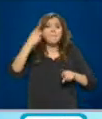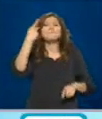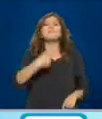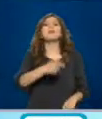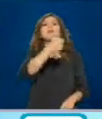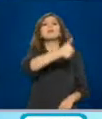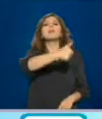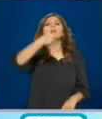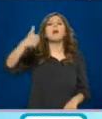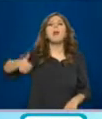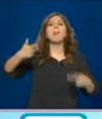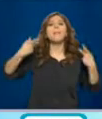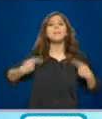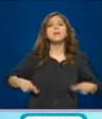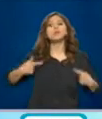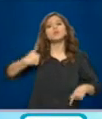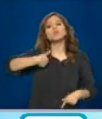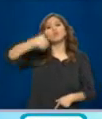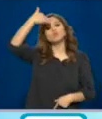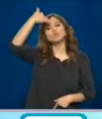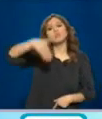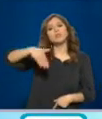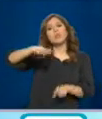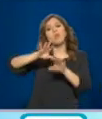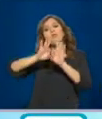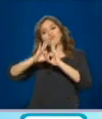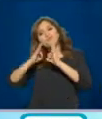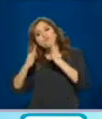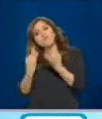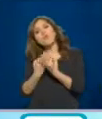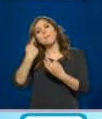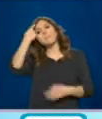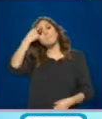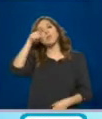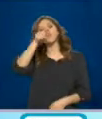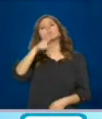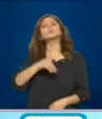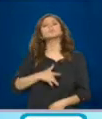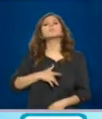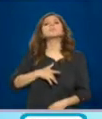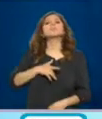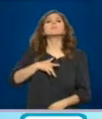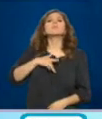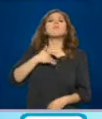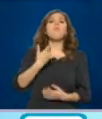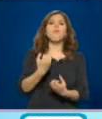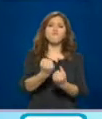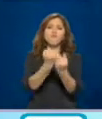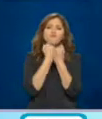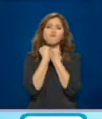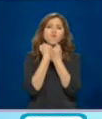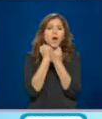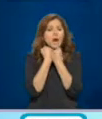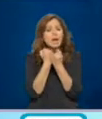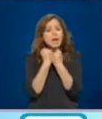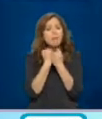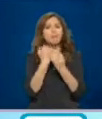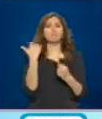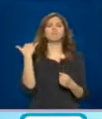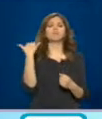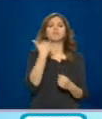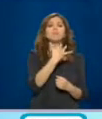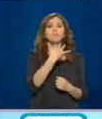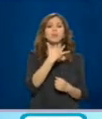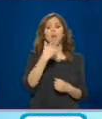busquemos o sepamos cuáles son las mejores maneras para llegar a este orgasmo máximo, del placer máximo.